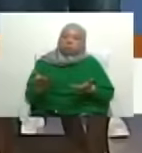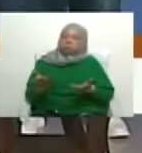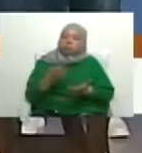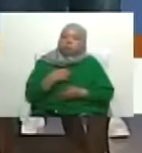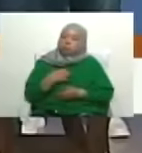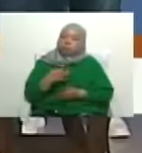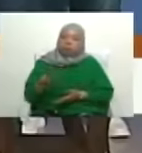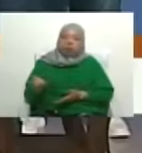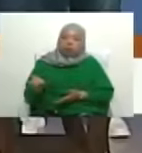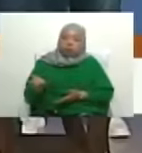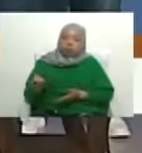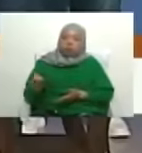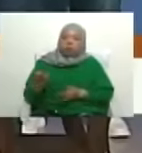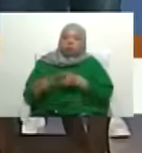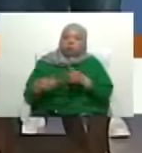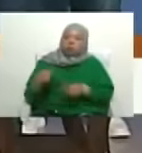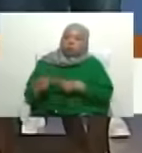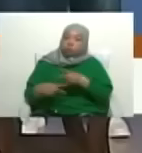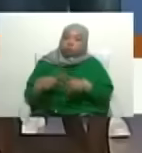Todos estos procesos